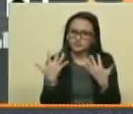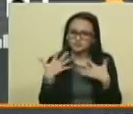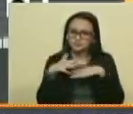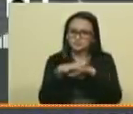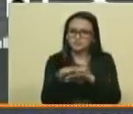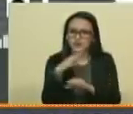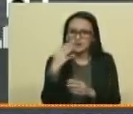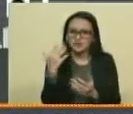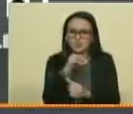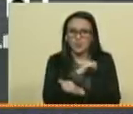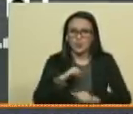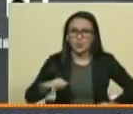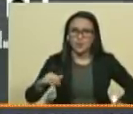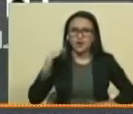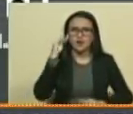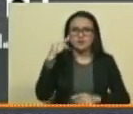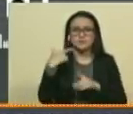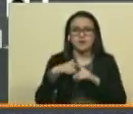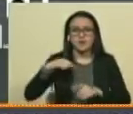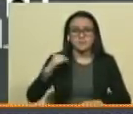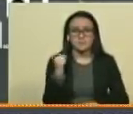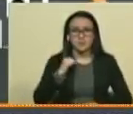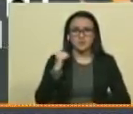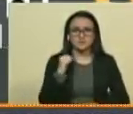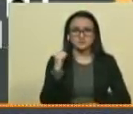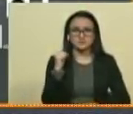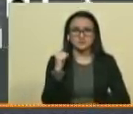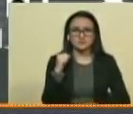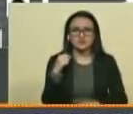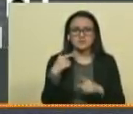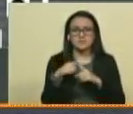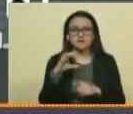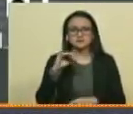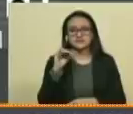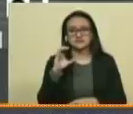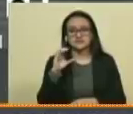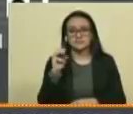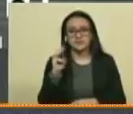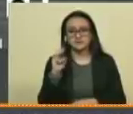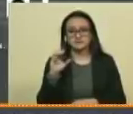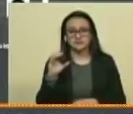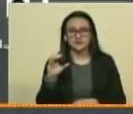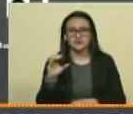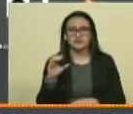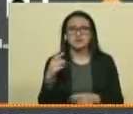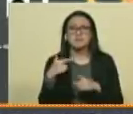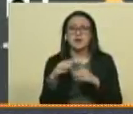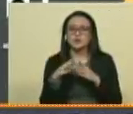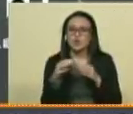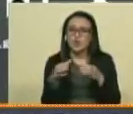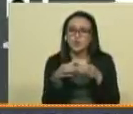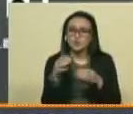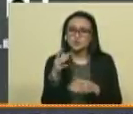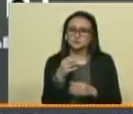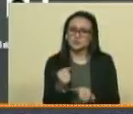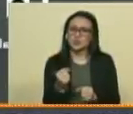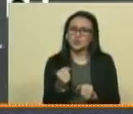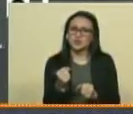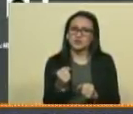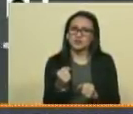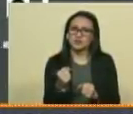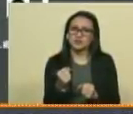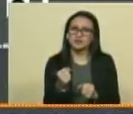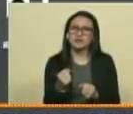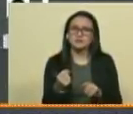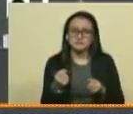Nacional Bolivariana, nuestra Policía Nacional Bolivariana, nuestro CICPC y todos los organismos de seguridad del Estado, precisamente